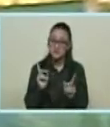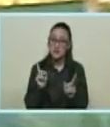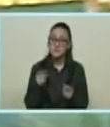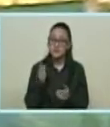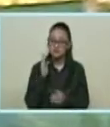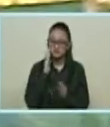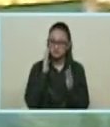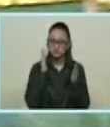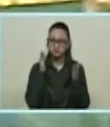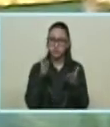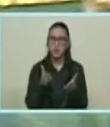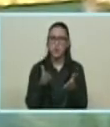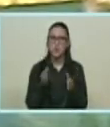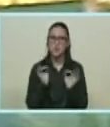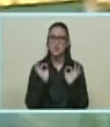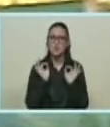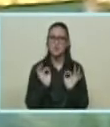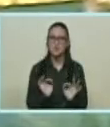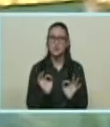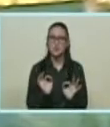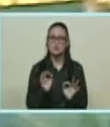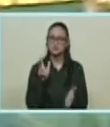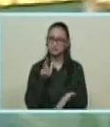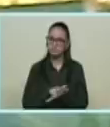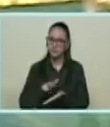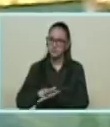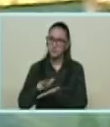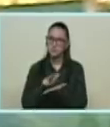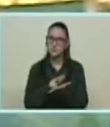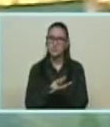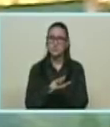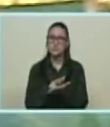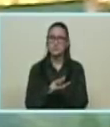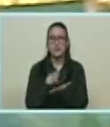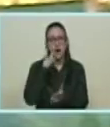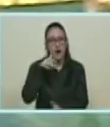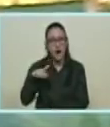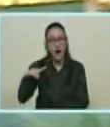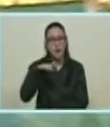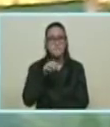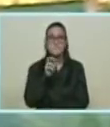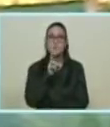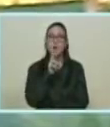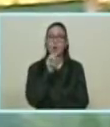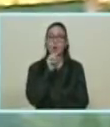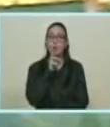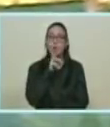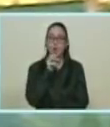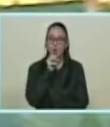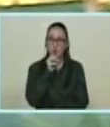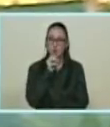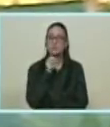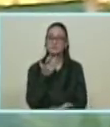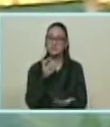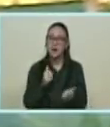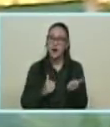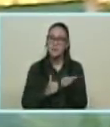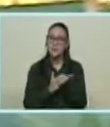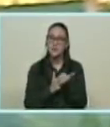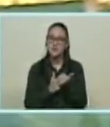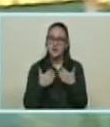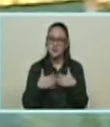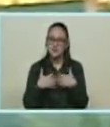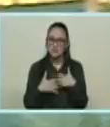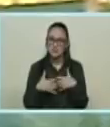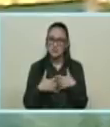dedicar, oficializar, certificado un campo de oro para apoyar el esfuerzo